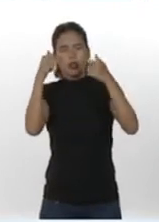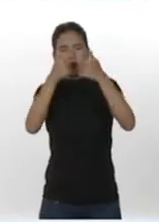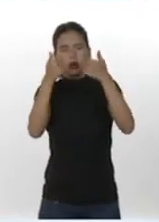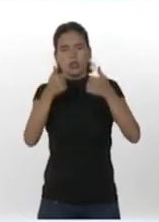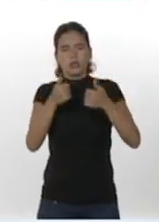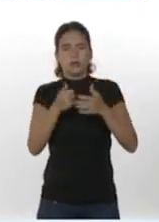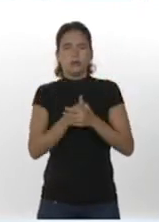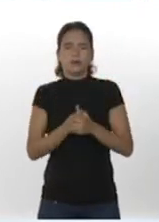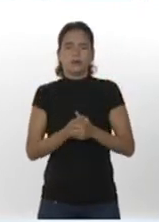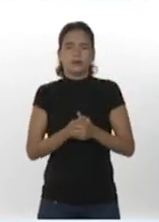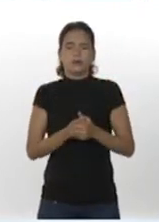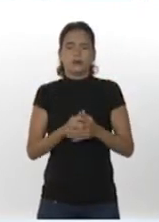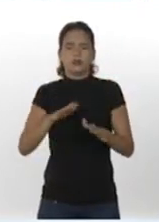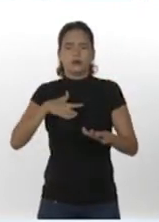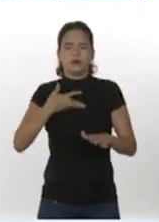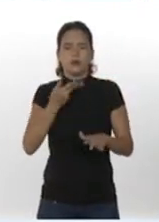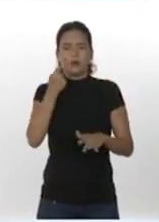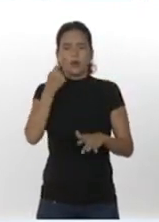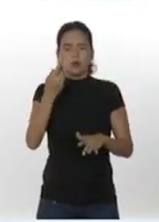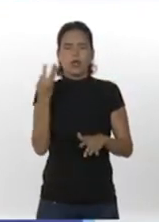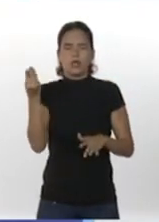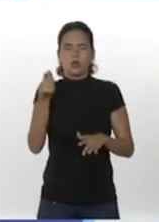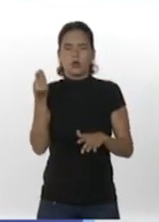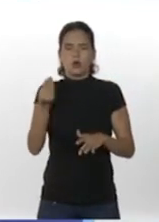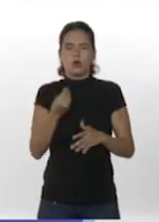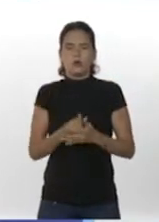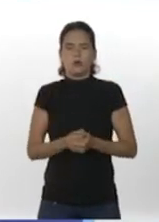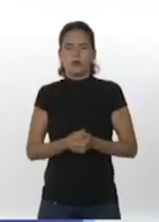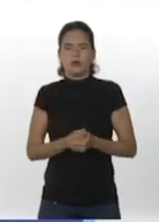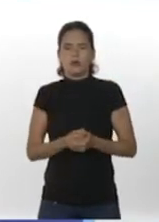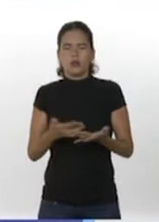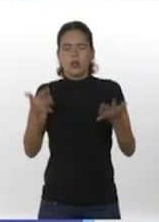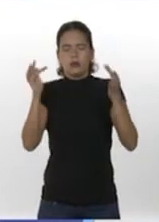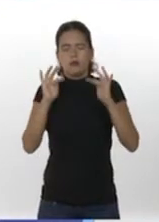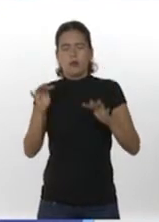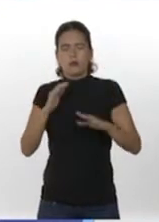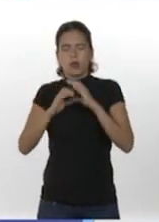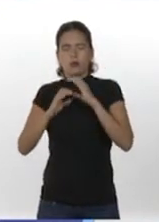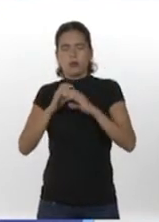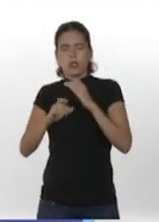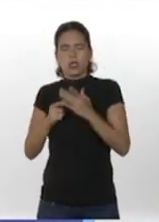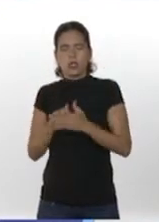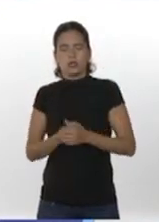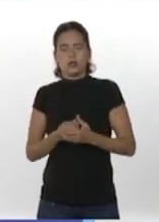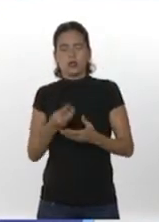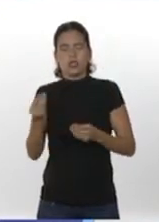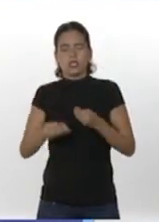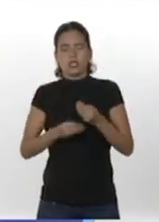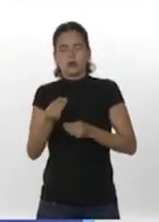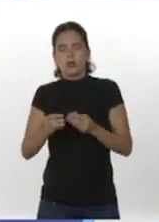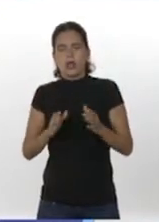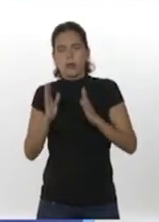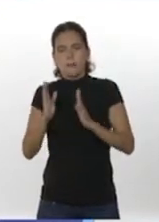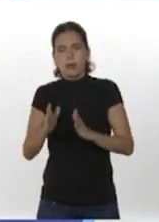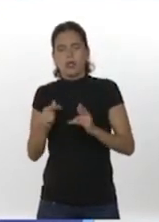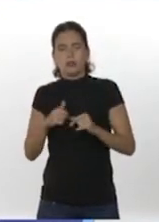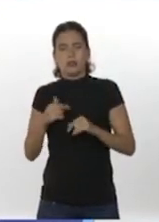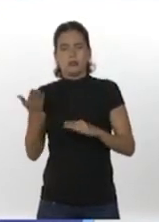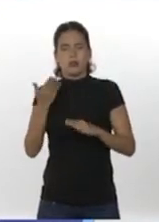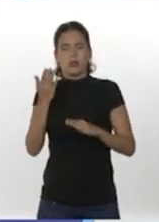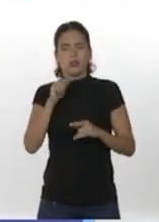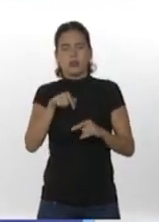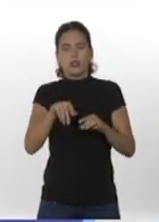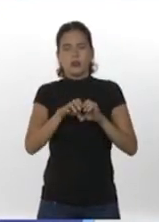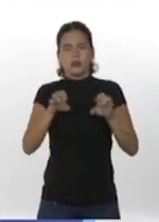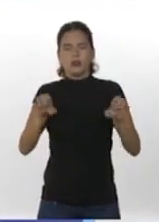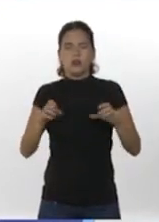y podemos ver cómo los medios de comunicación forman una parte importante a la hora de